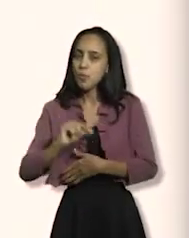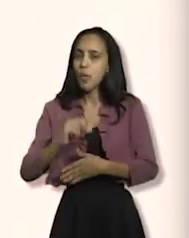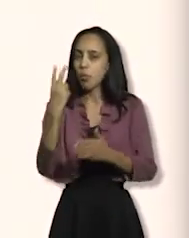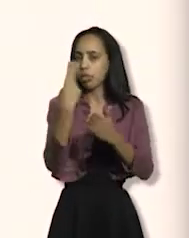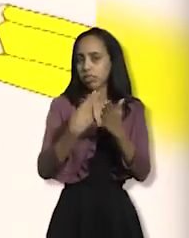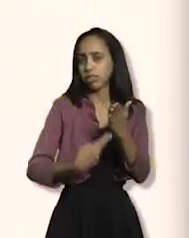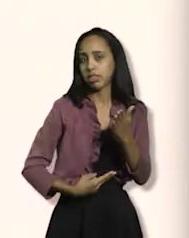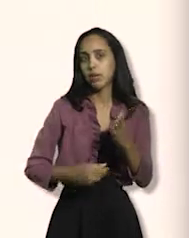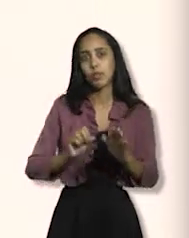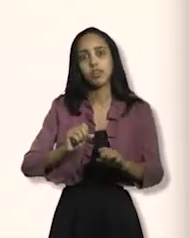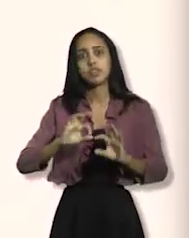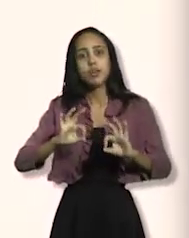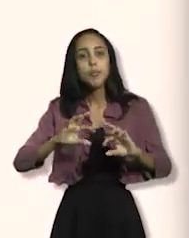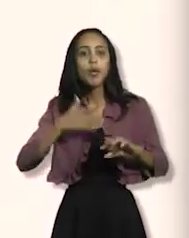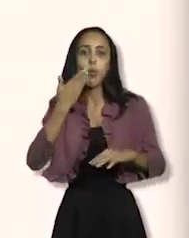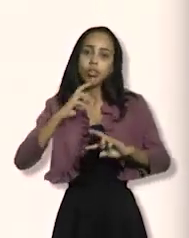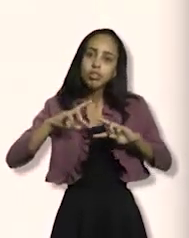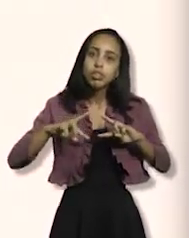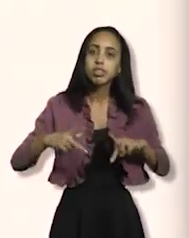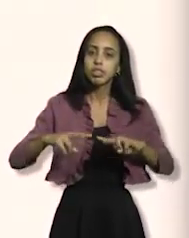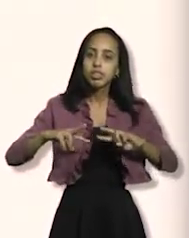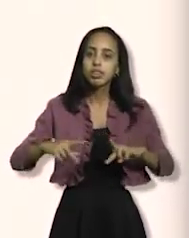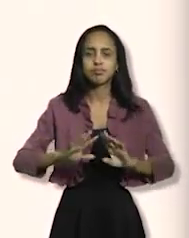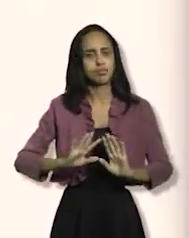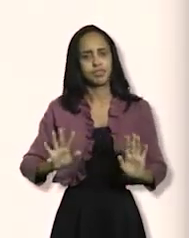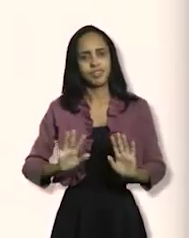porque si no, esto no se acaba nunca.